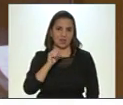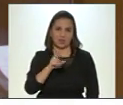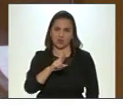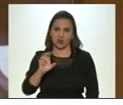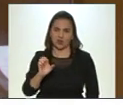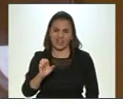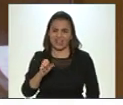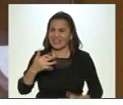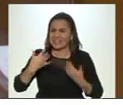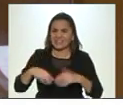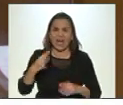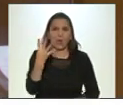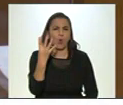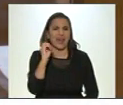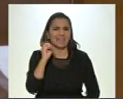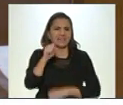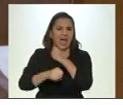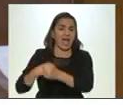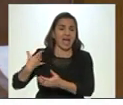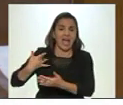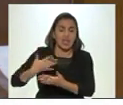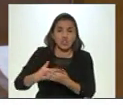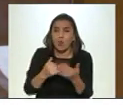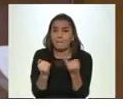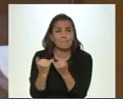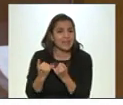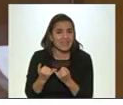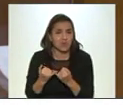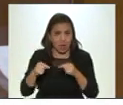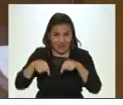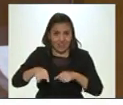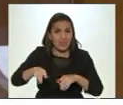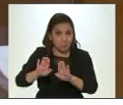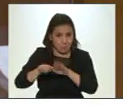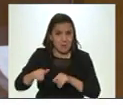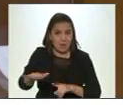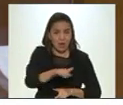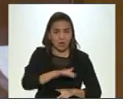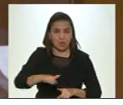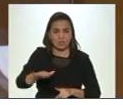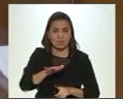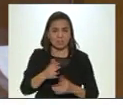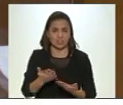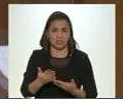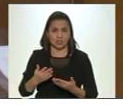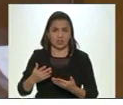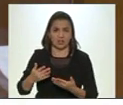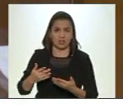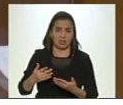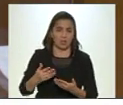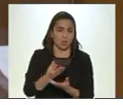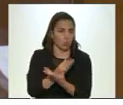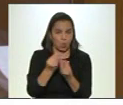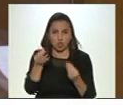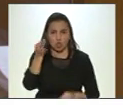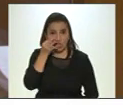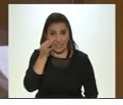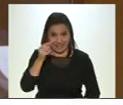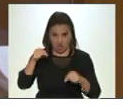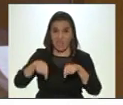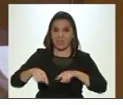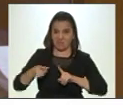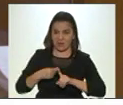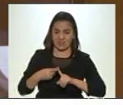Llevamos 40 años, amigos, 40 años en esta condición. Aquí han pasado, y muchos testigos de aquí